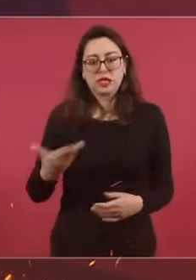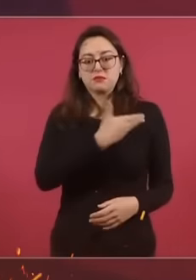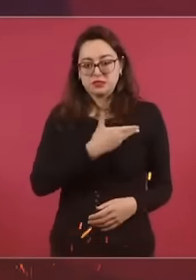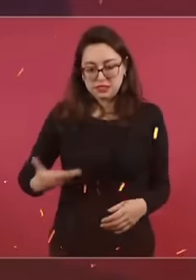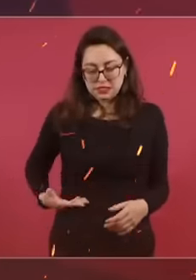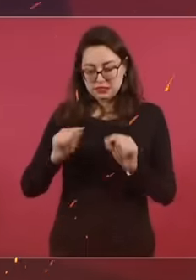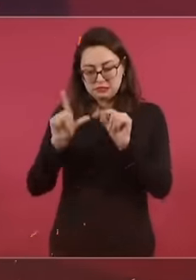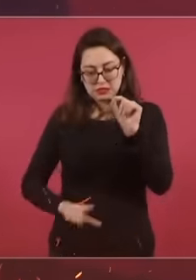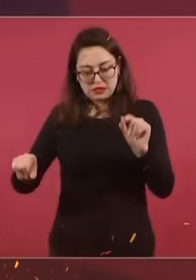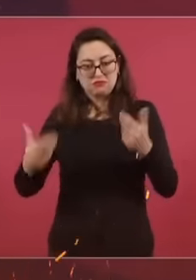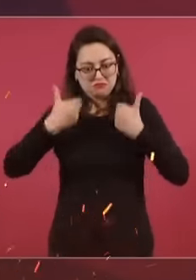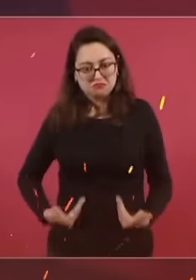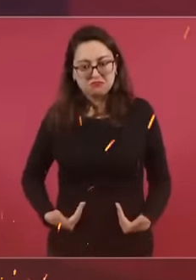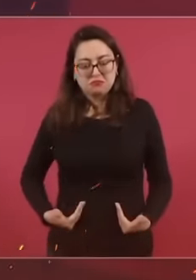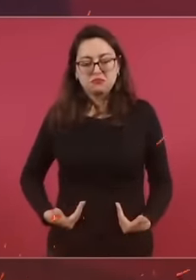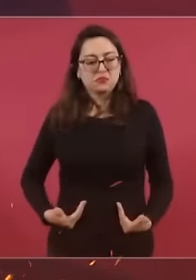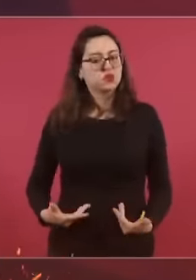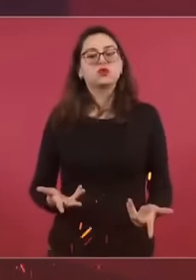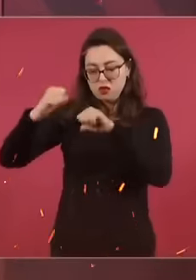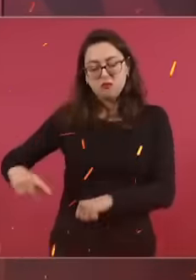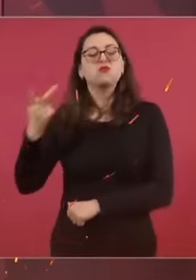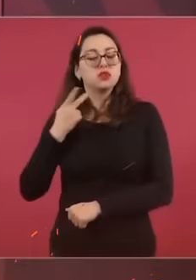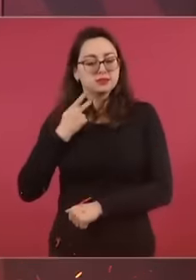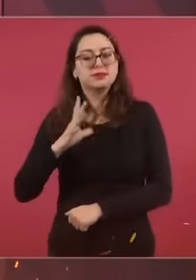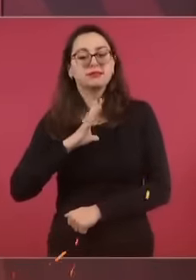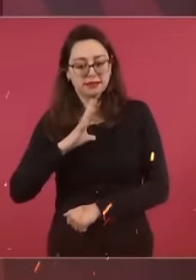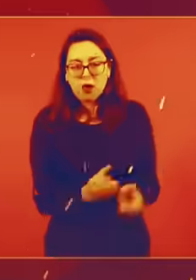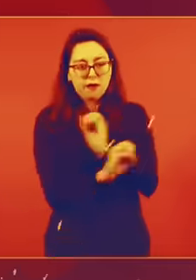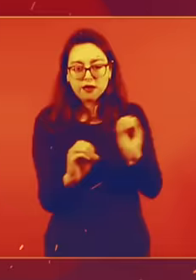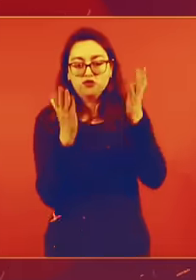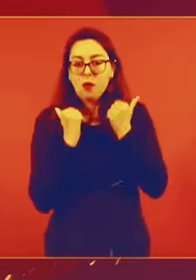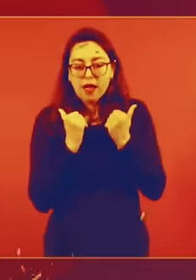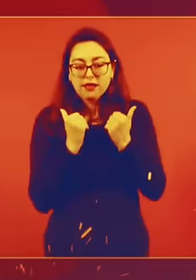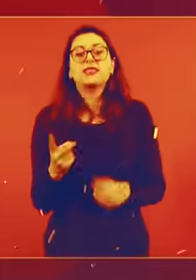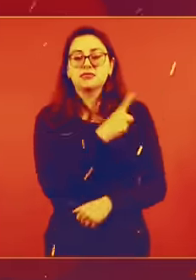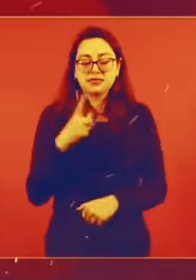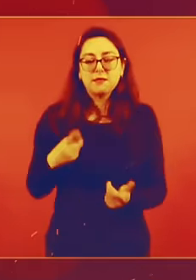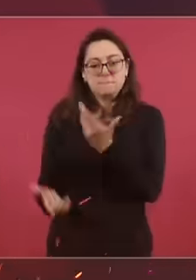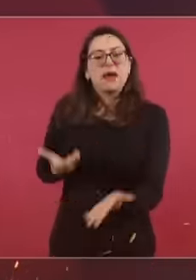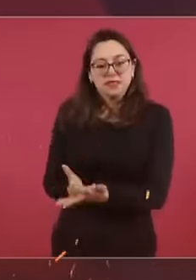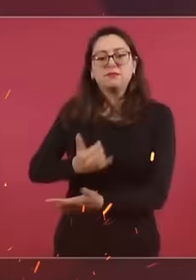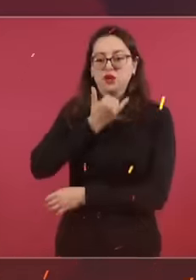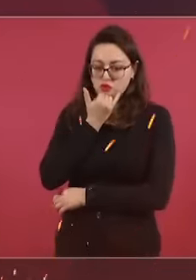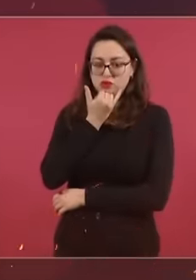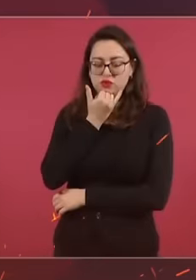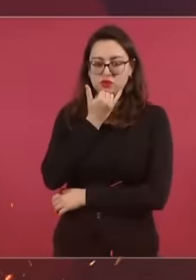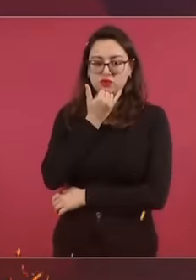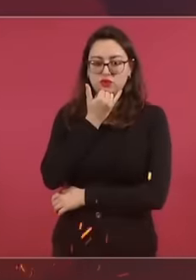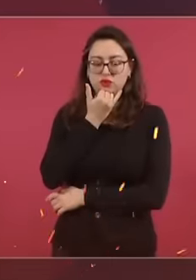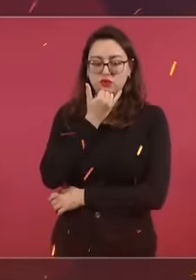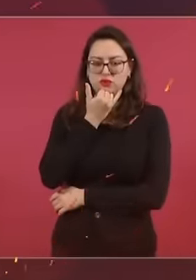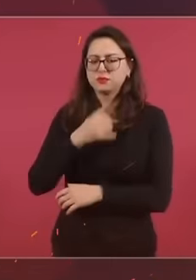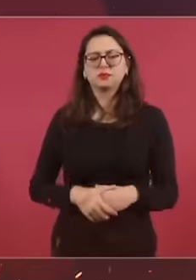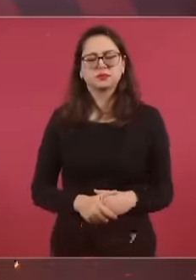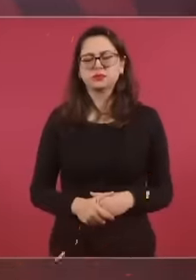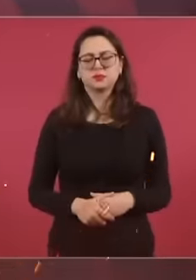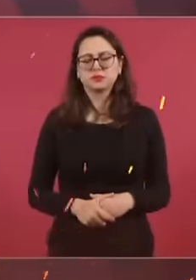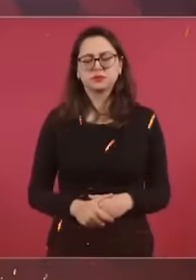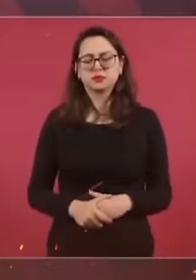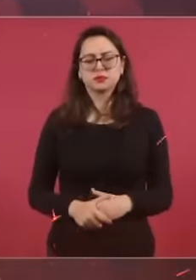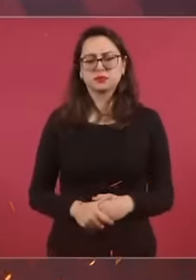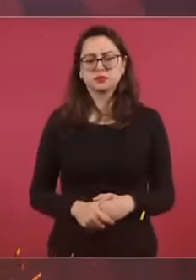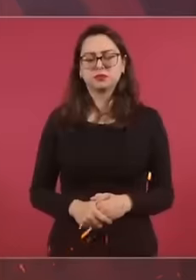tiene autoridad moral y tiene autoridad política. Y si no tienen pruebas, tienen que disculparse. No,